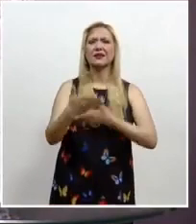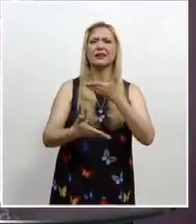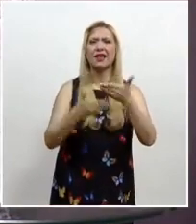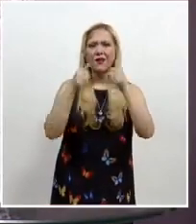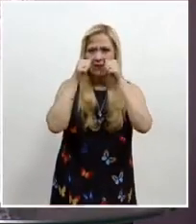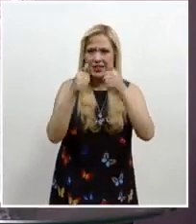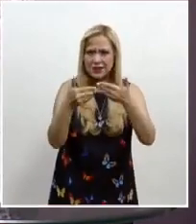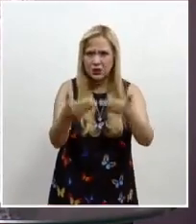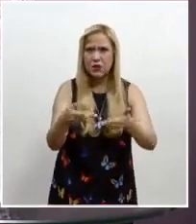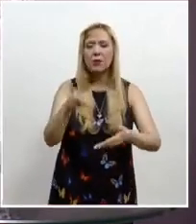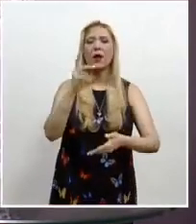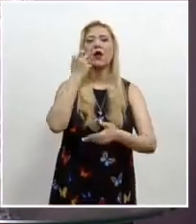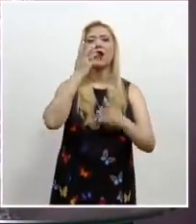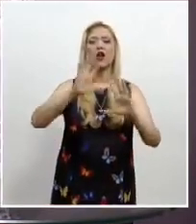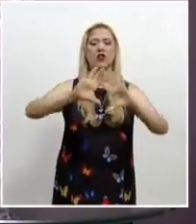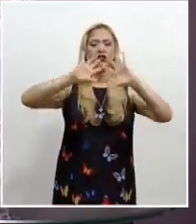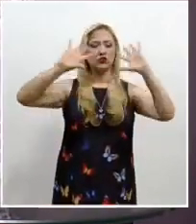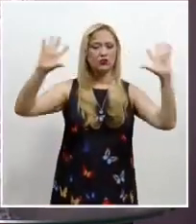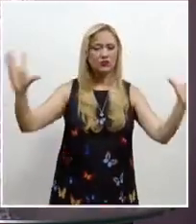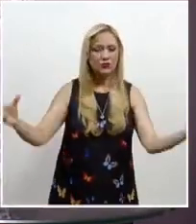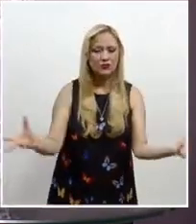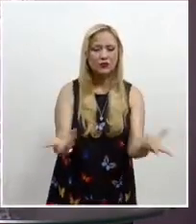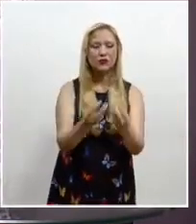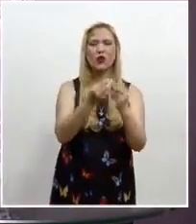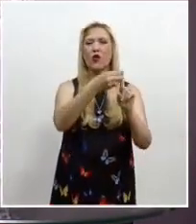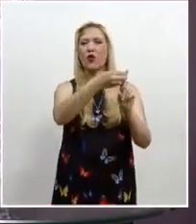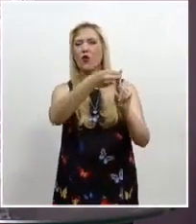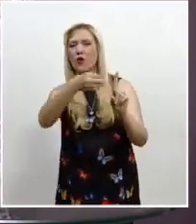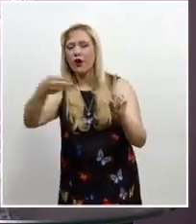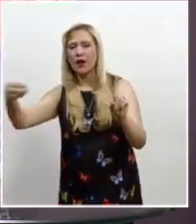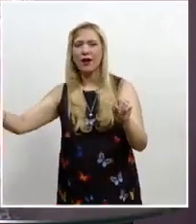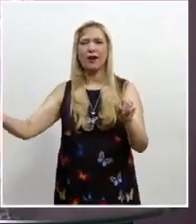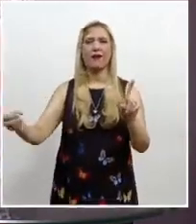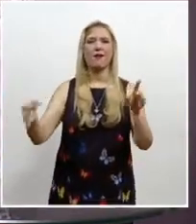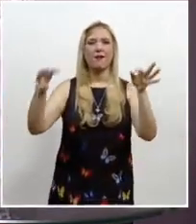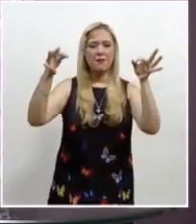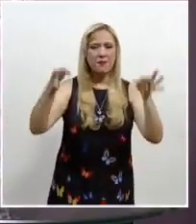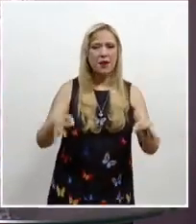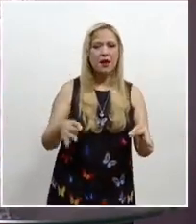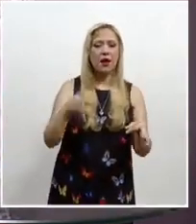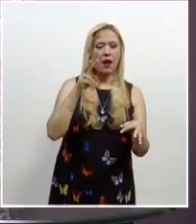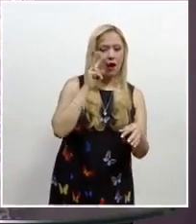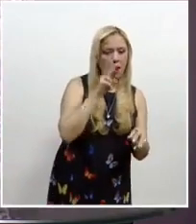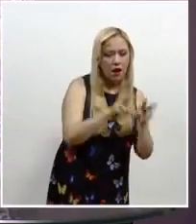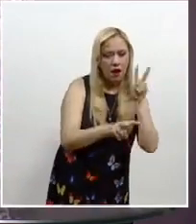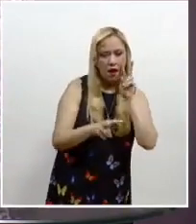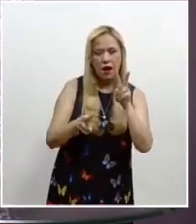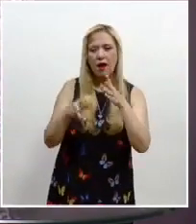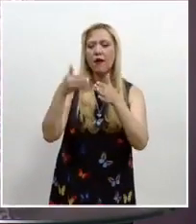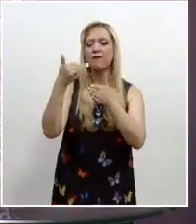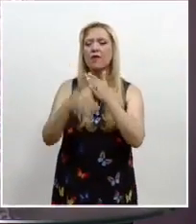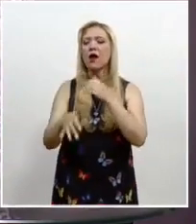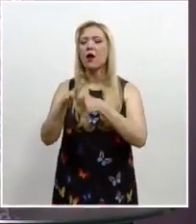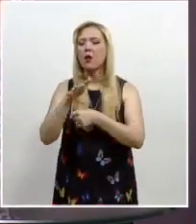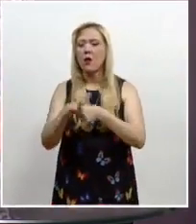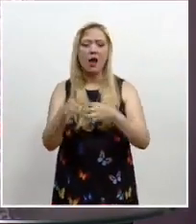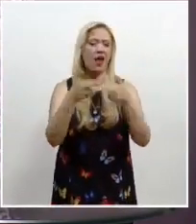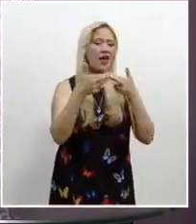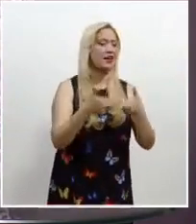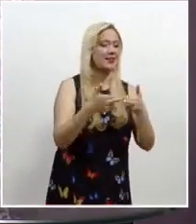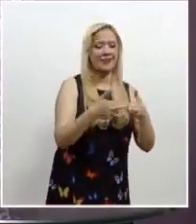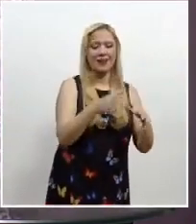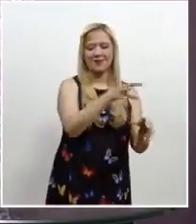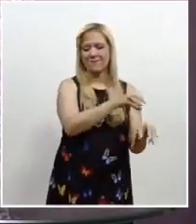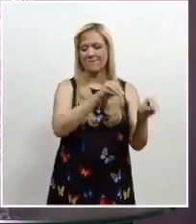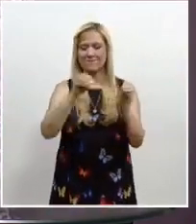un sistema coordinado, organizado y que vea qué falta y qué sobra. Hemos hecho también, junto con